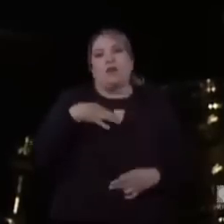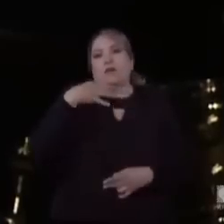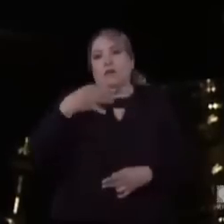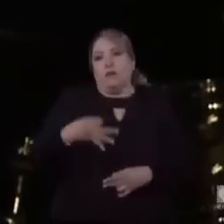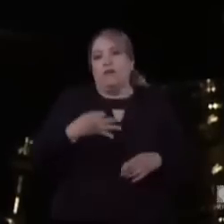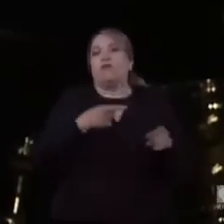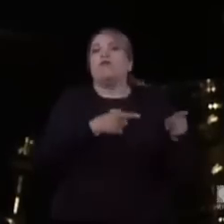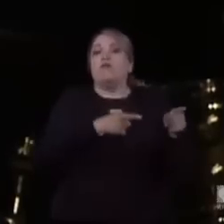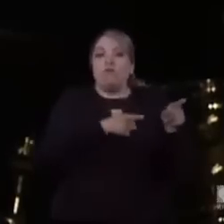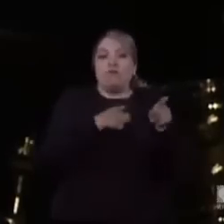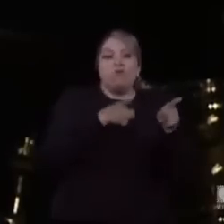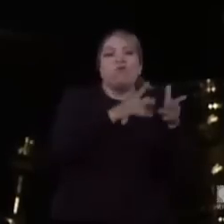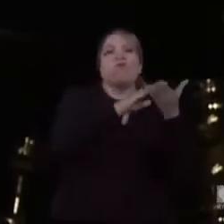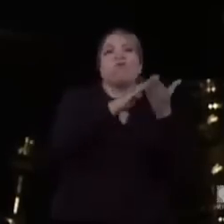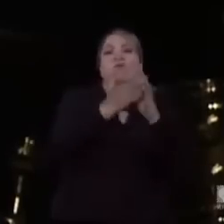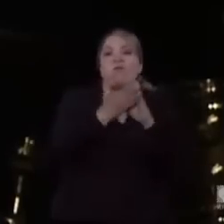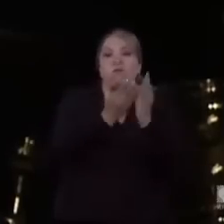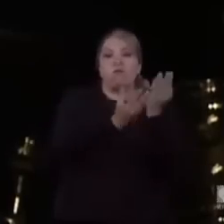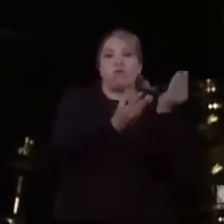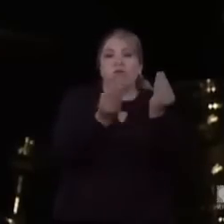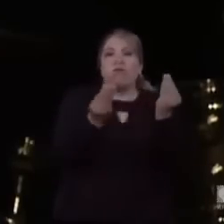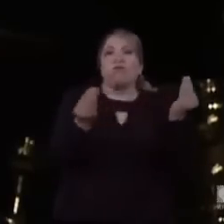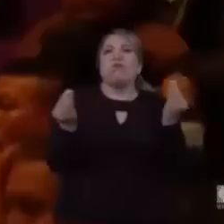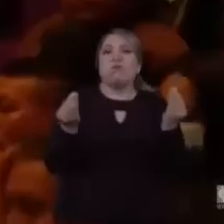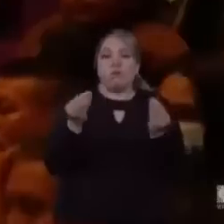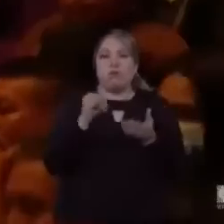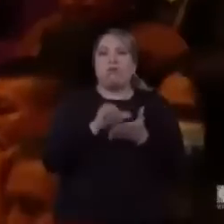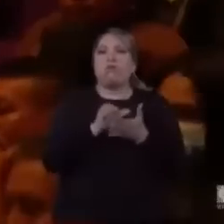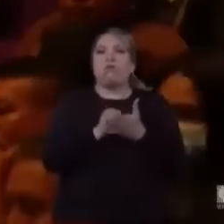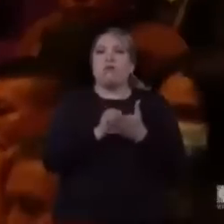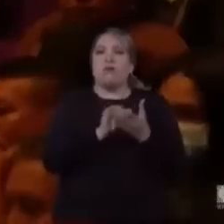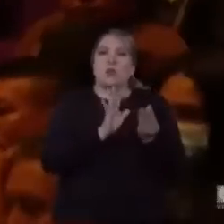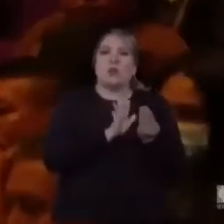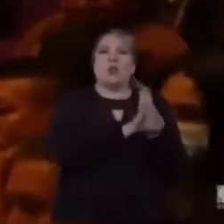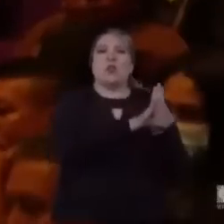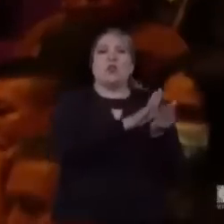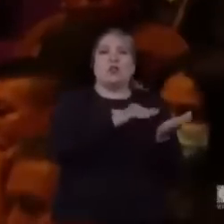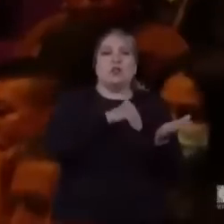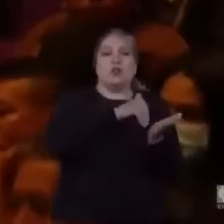personas y las comunidades que han sido excluidos.